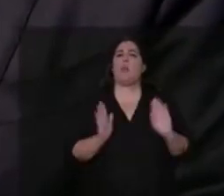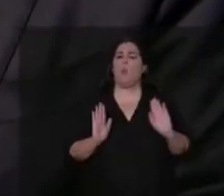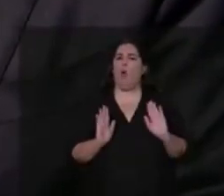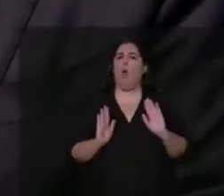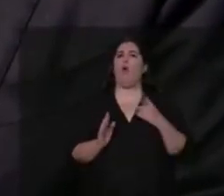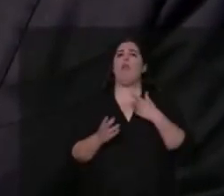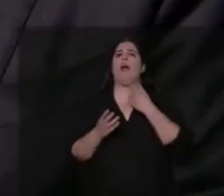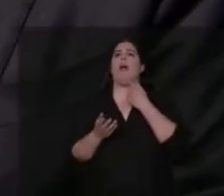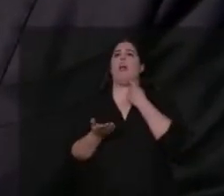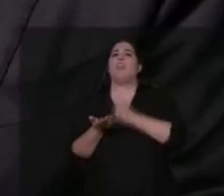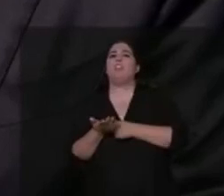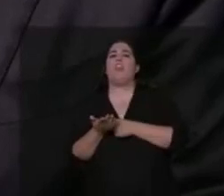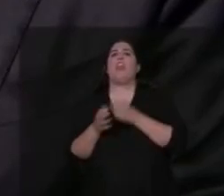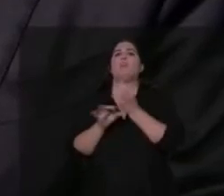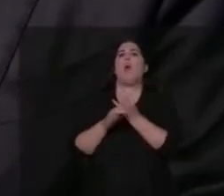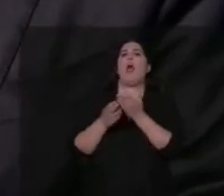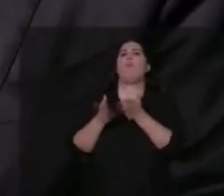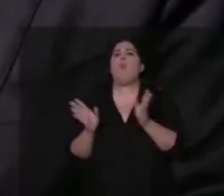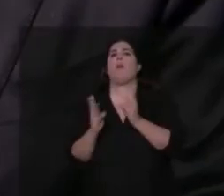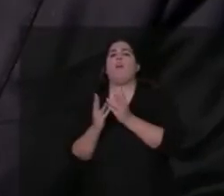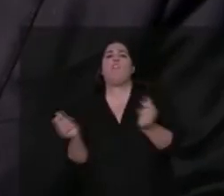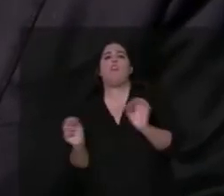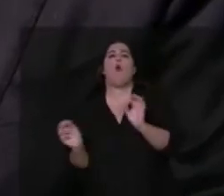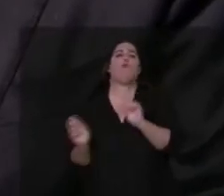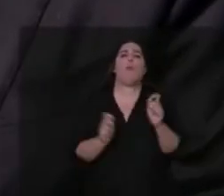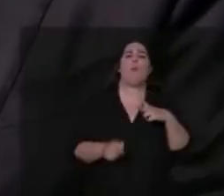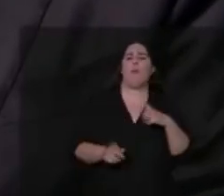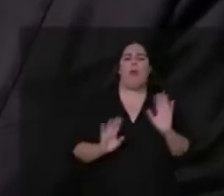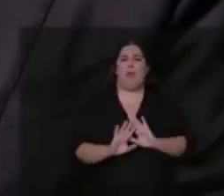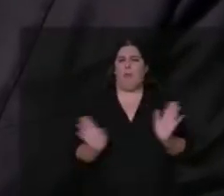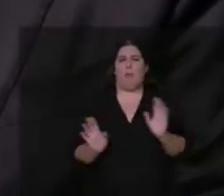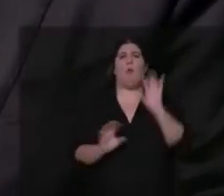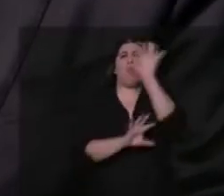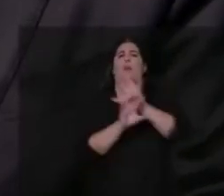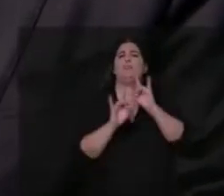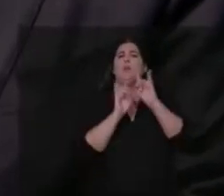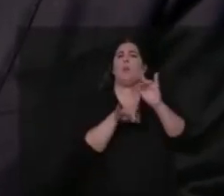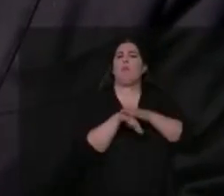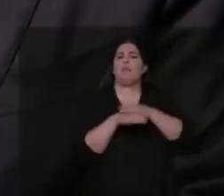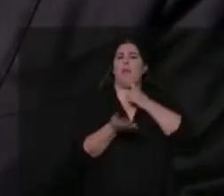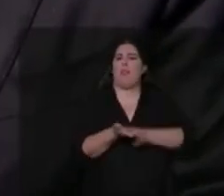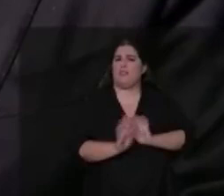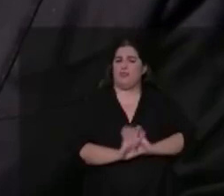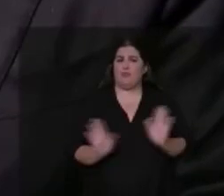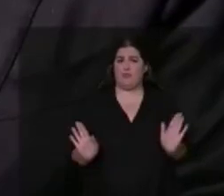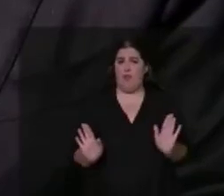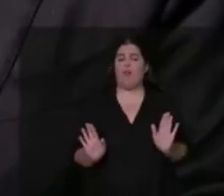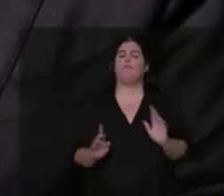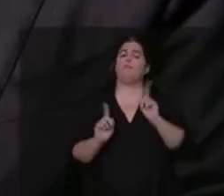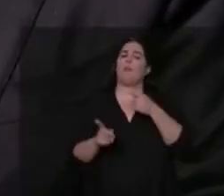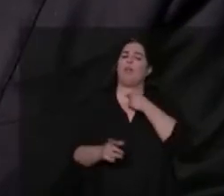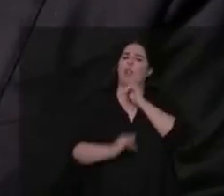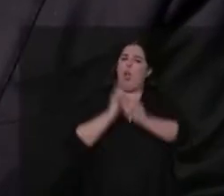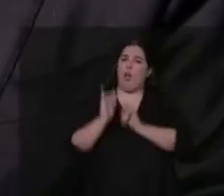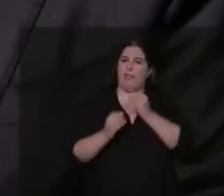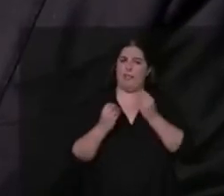si es o no es pública en ese aspecto, porque depende de las provincias. No solo eso, también quiero comentar